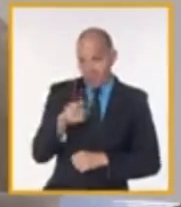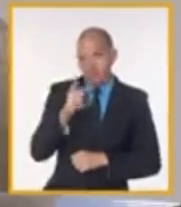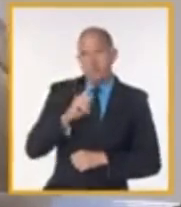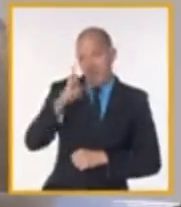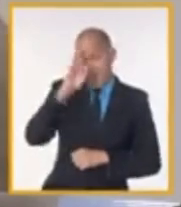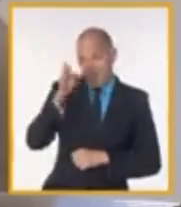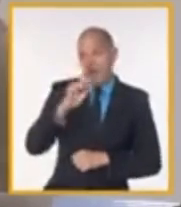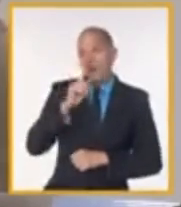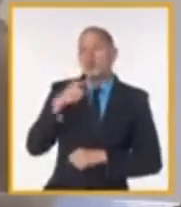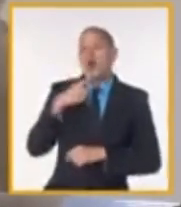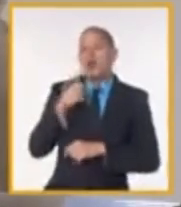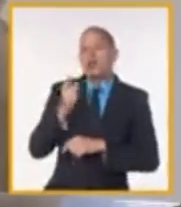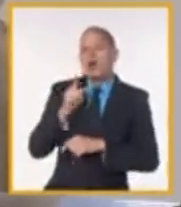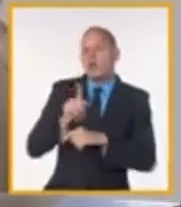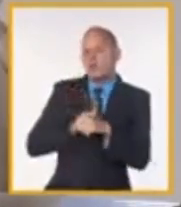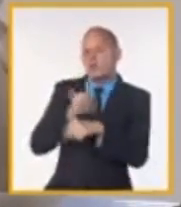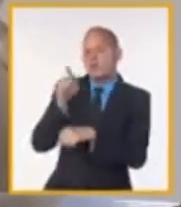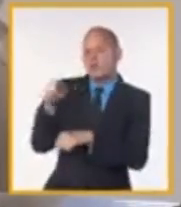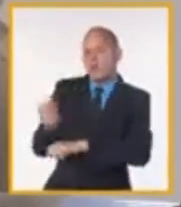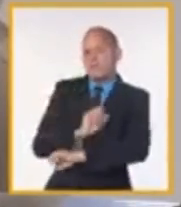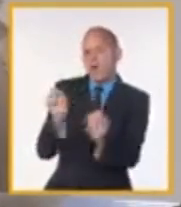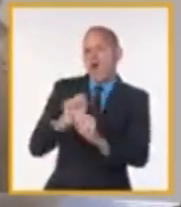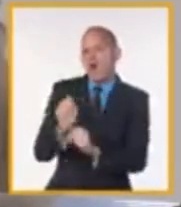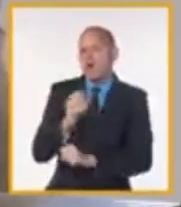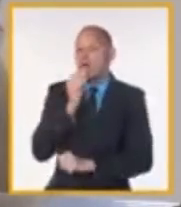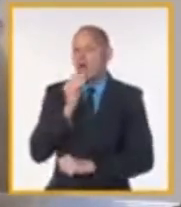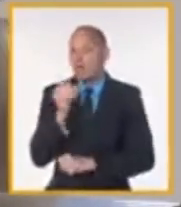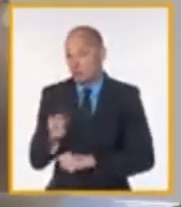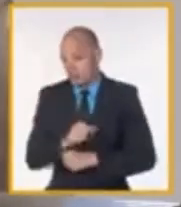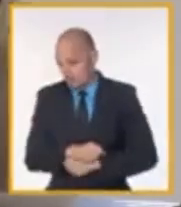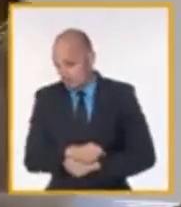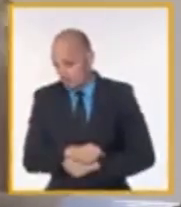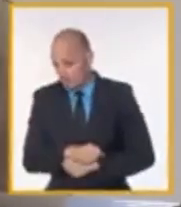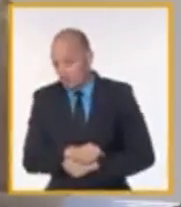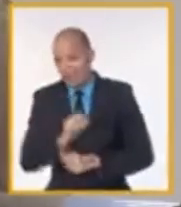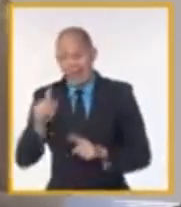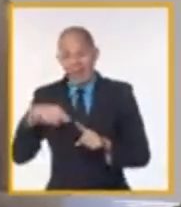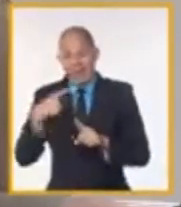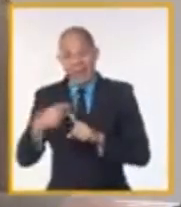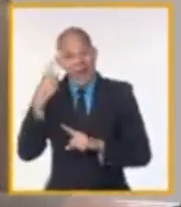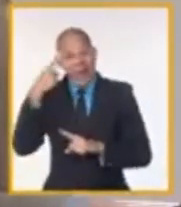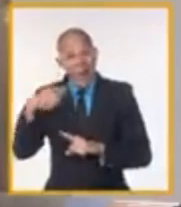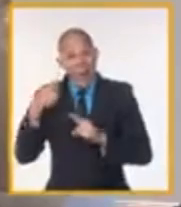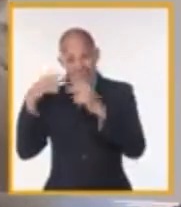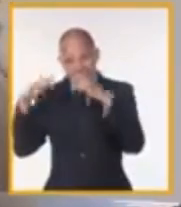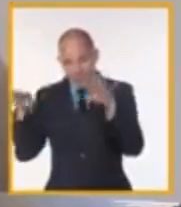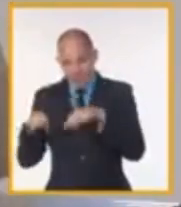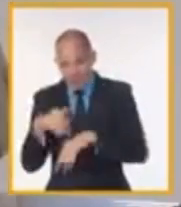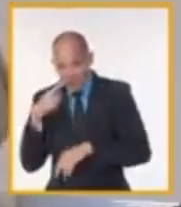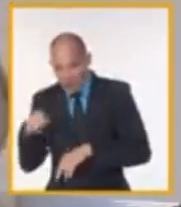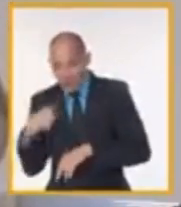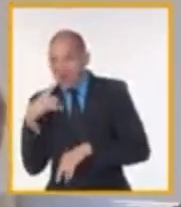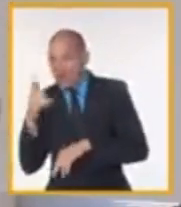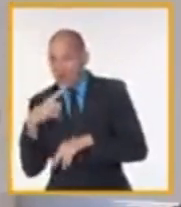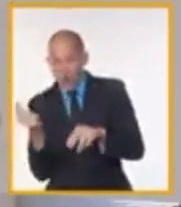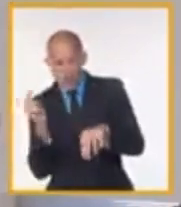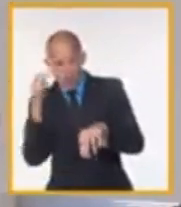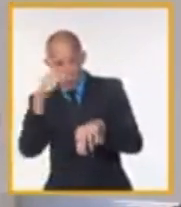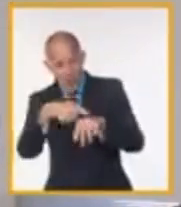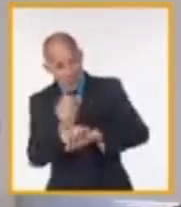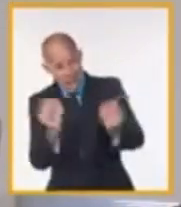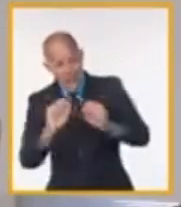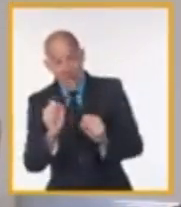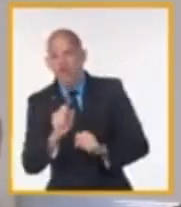allá y el bombardeo de los rbol a haifa no fue cualquier cosa es a una de